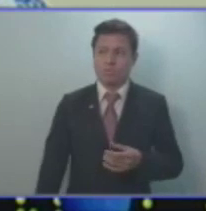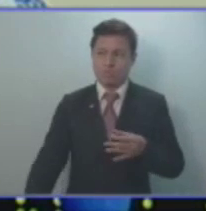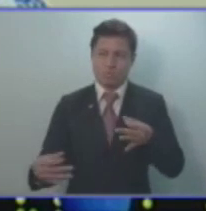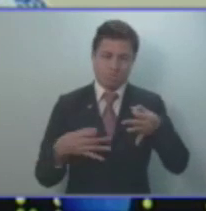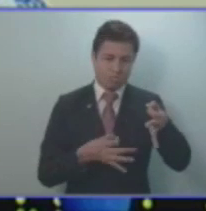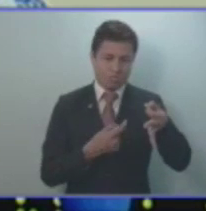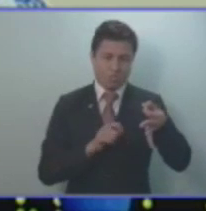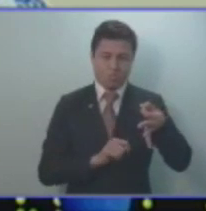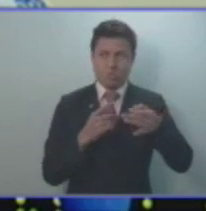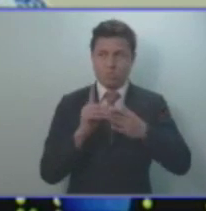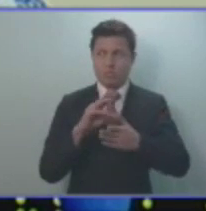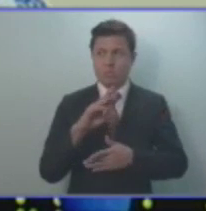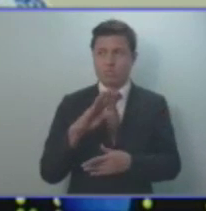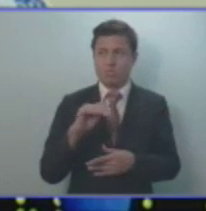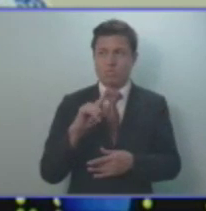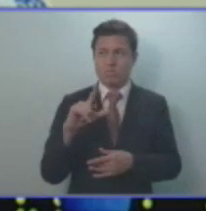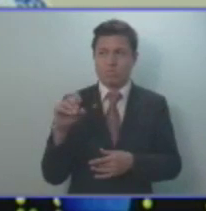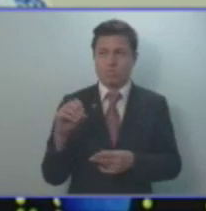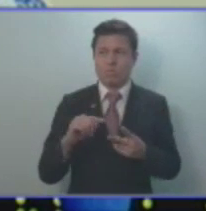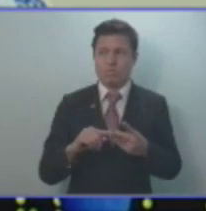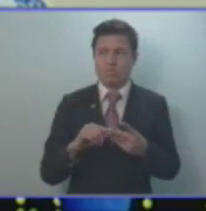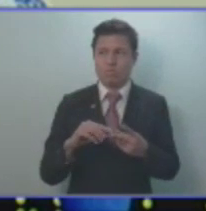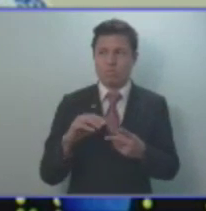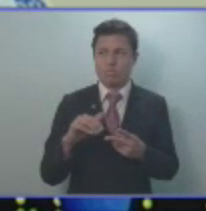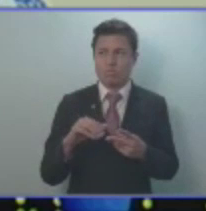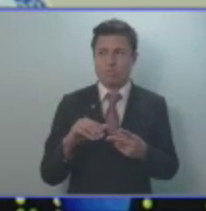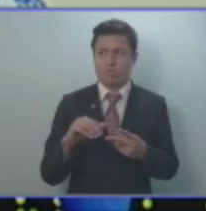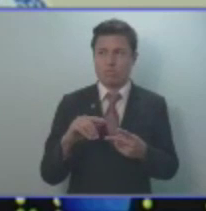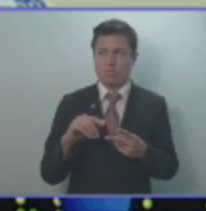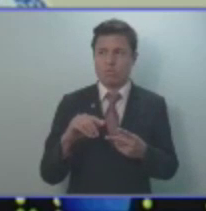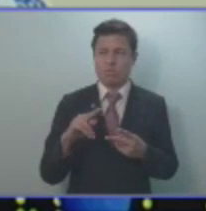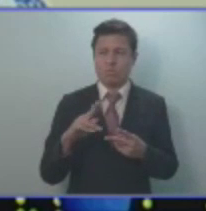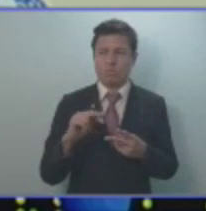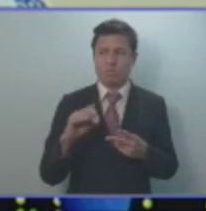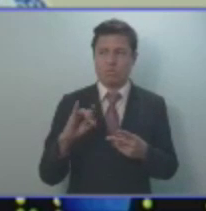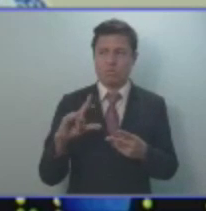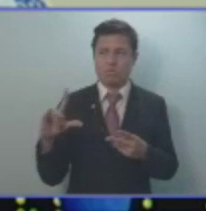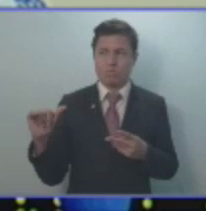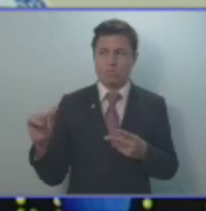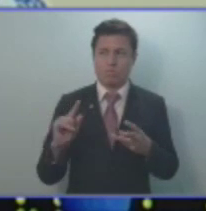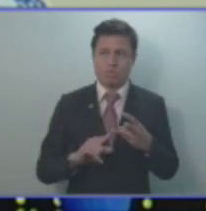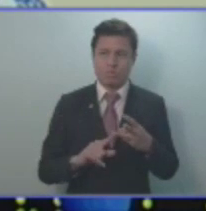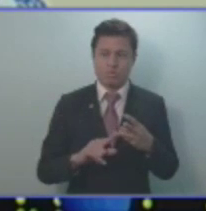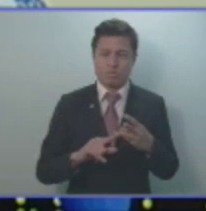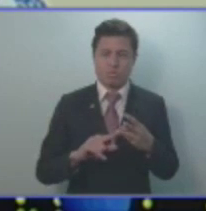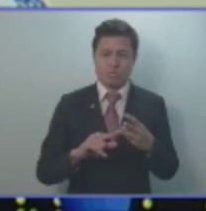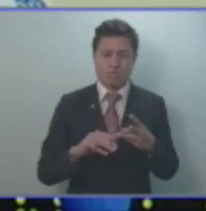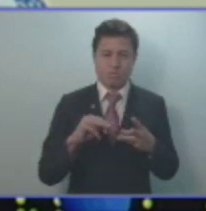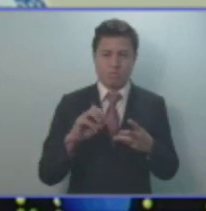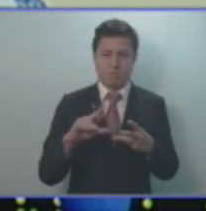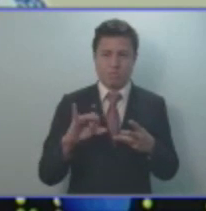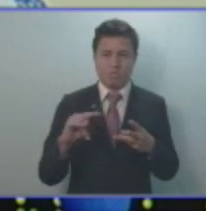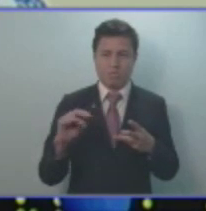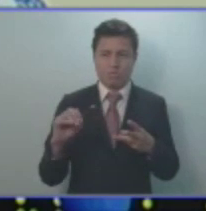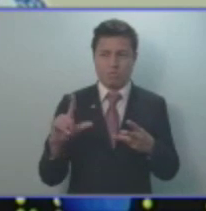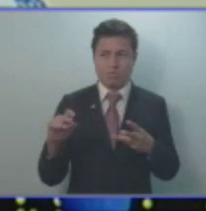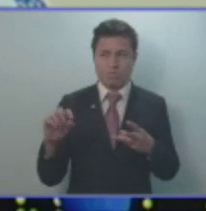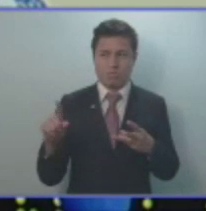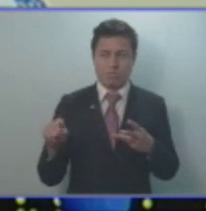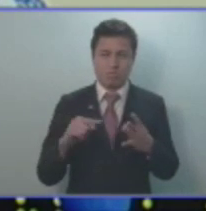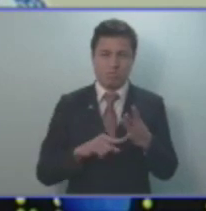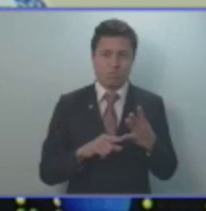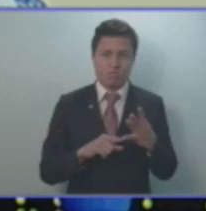Firmamos Reinaldo Carballo, Roberto Leonardo Bonilla, José Francisco Merino López,